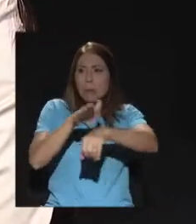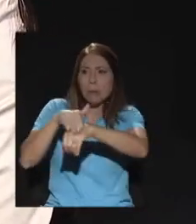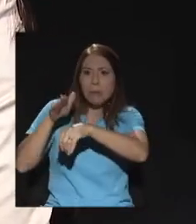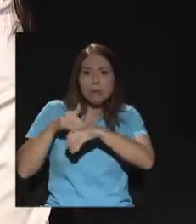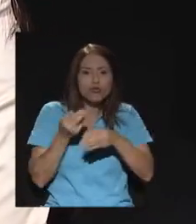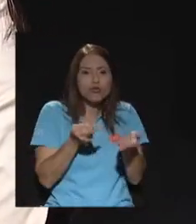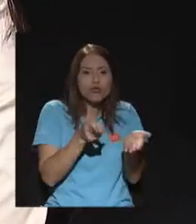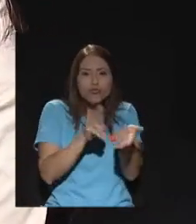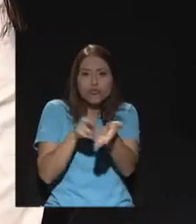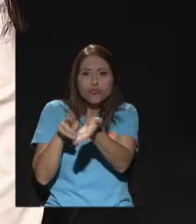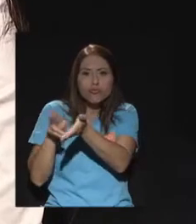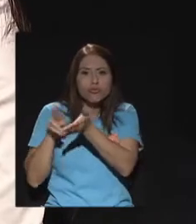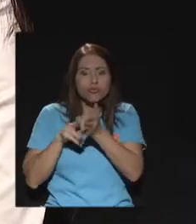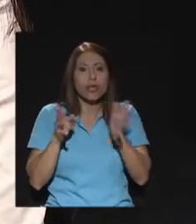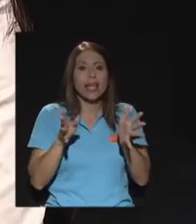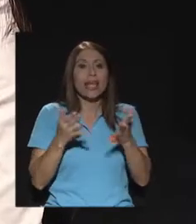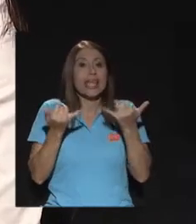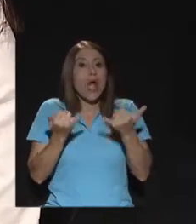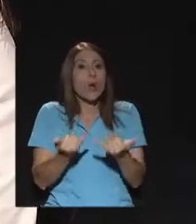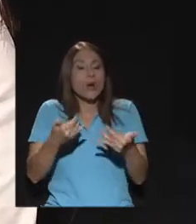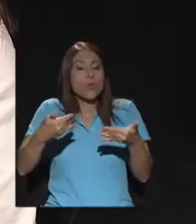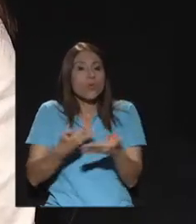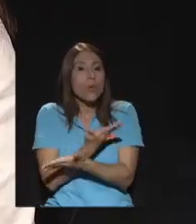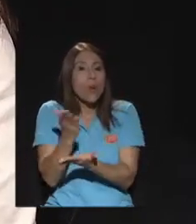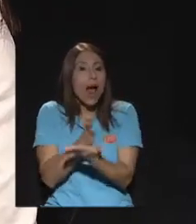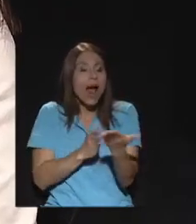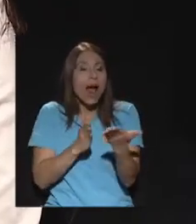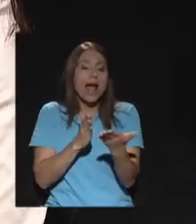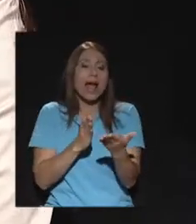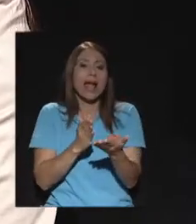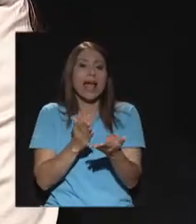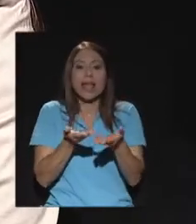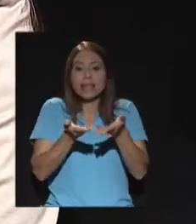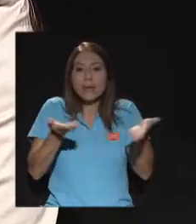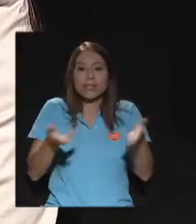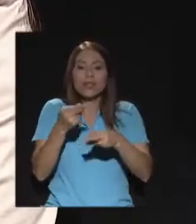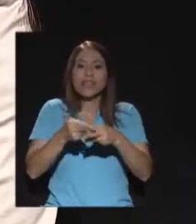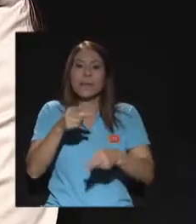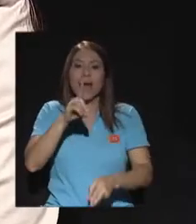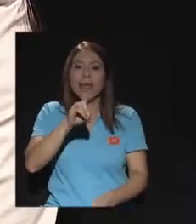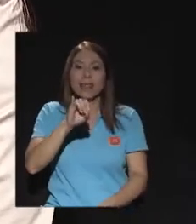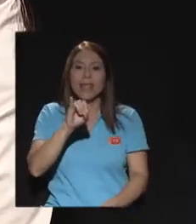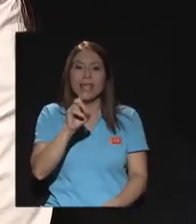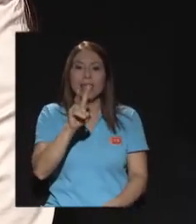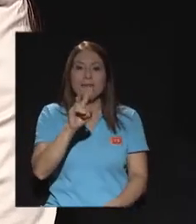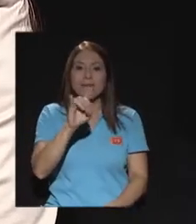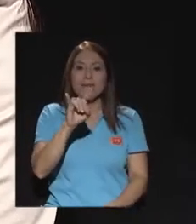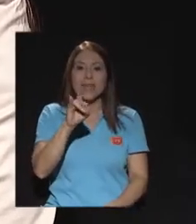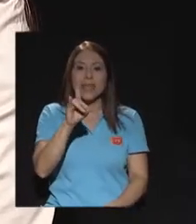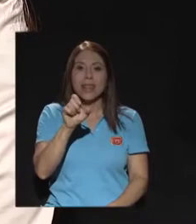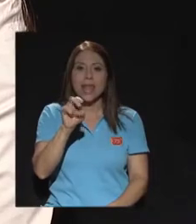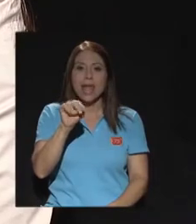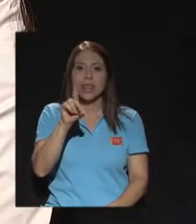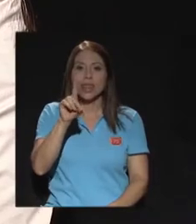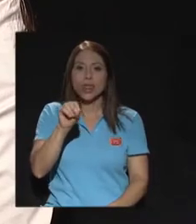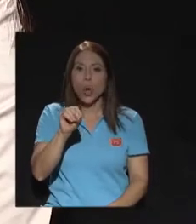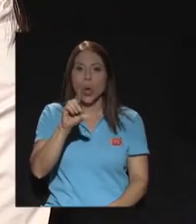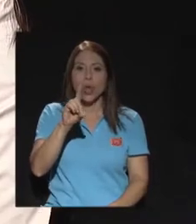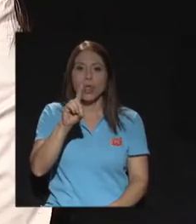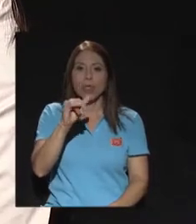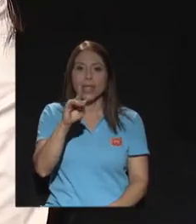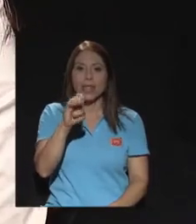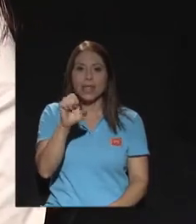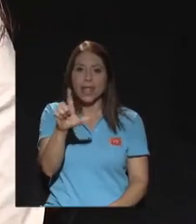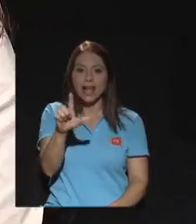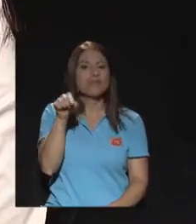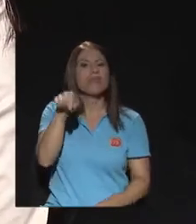ha generado un espacio que se le ha llamado dividendo digital, ¿verdad? Ese dividendo digital en muchos países ha implicado